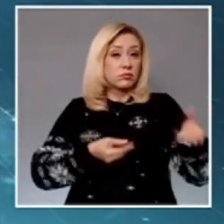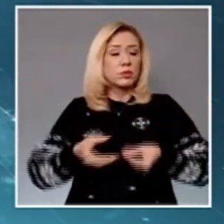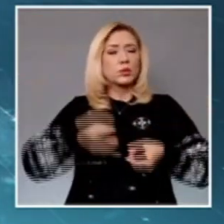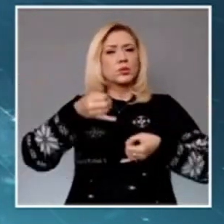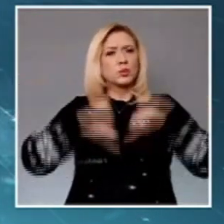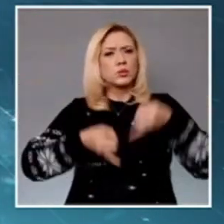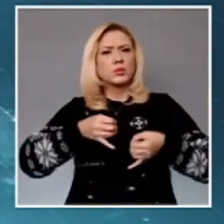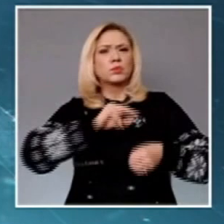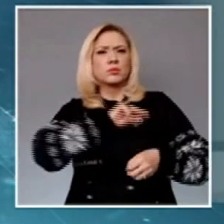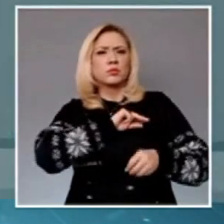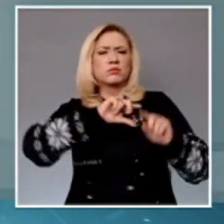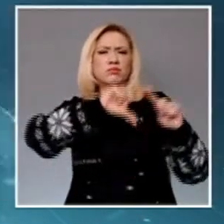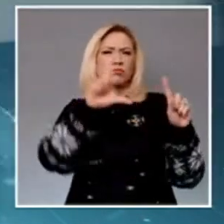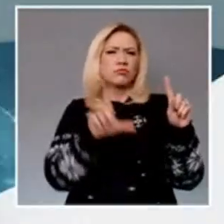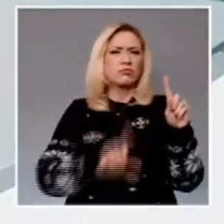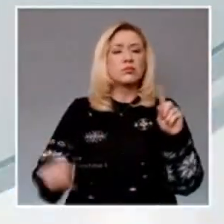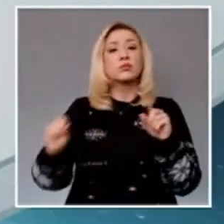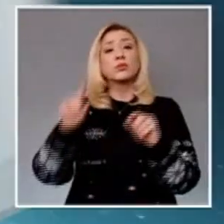más de 1 millón.